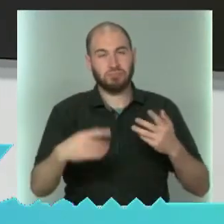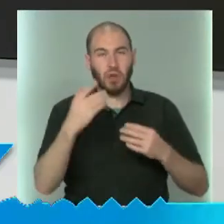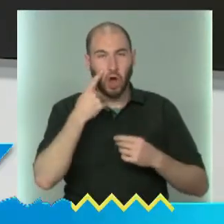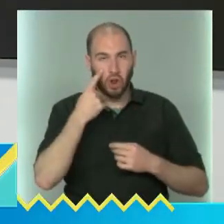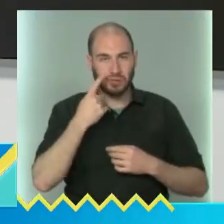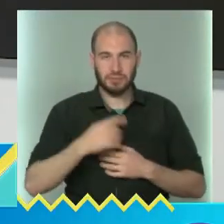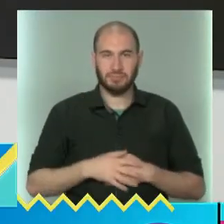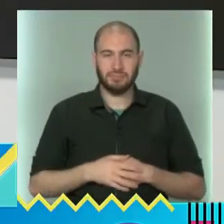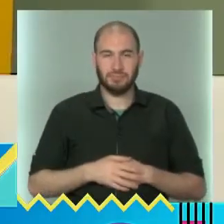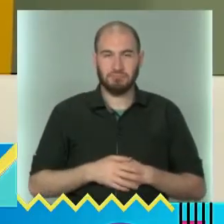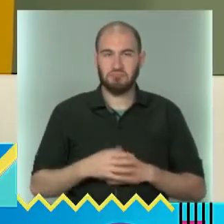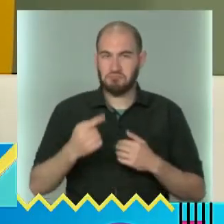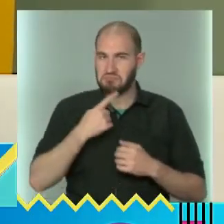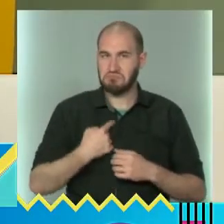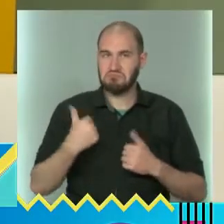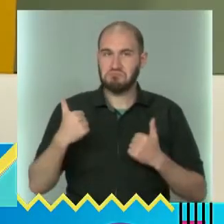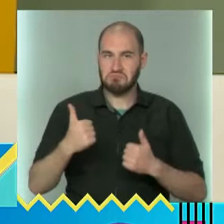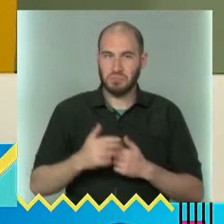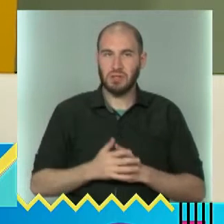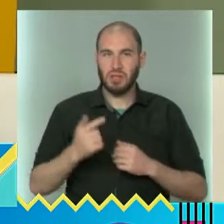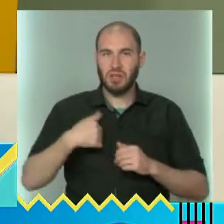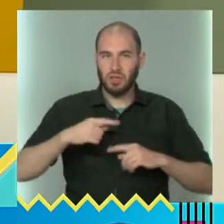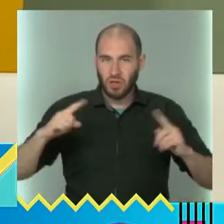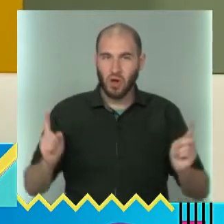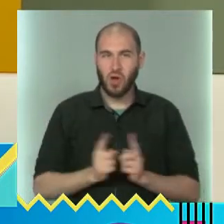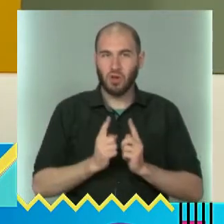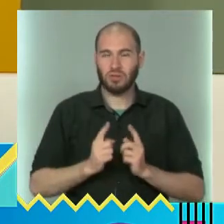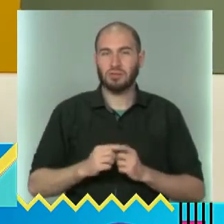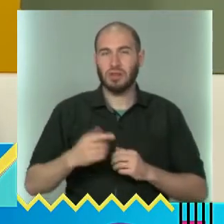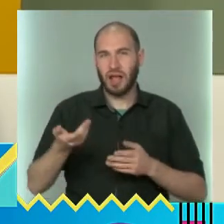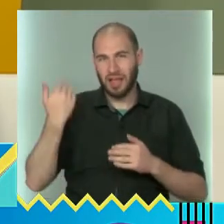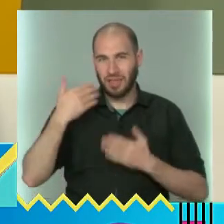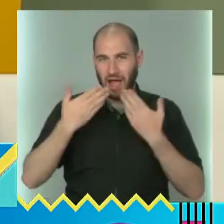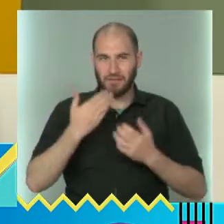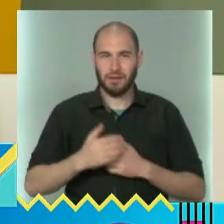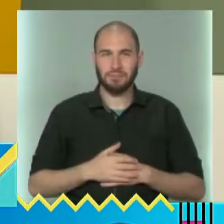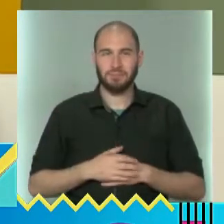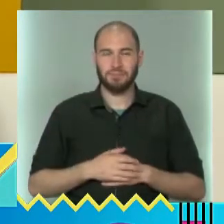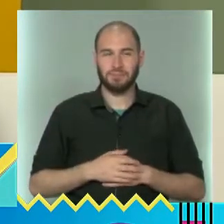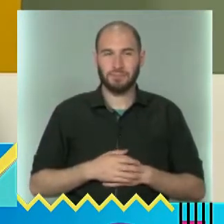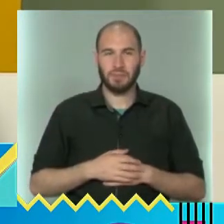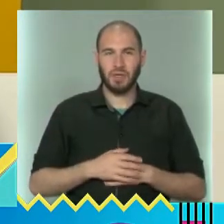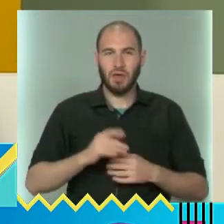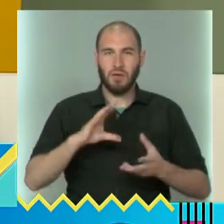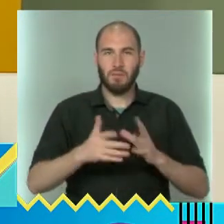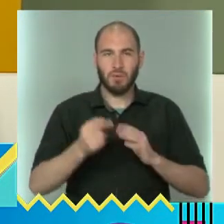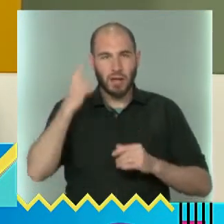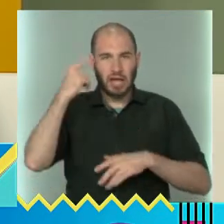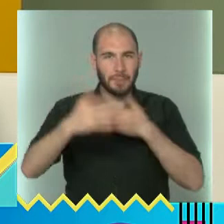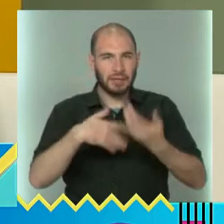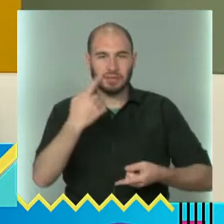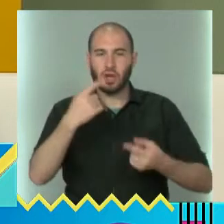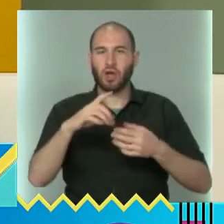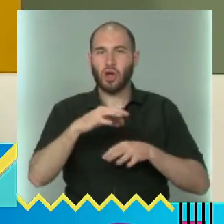conocimientos? Bien, bueno, buenísima la pregunta para aparte redondear lo que veníamos un poco diciendo. Hay distintas formas de formarse como